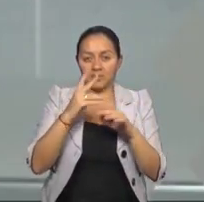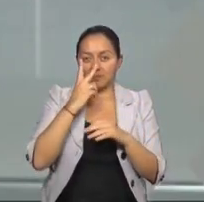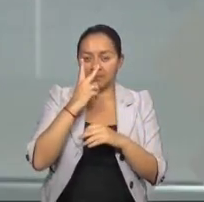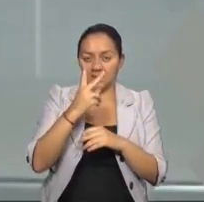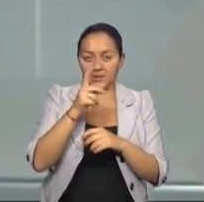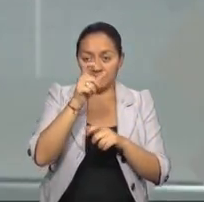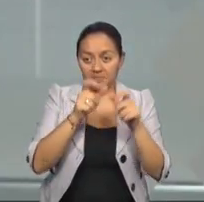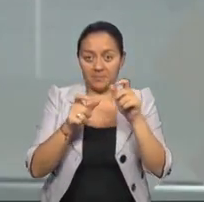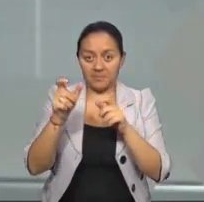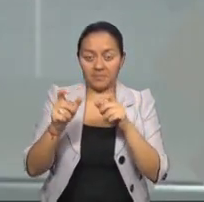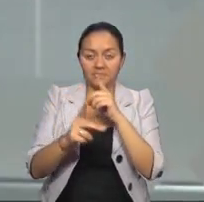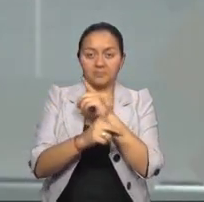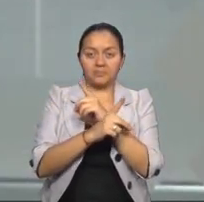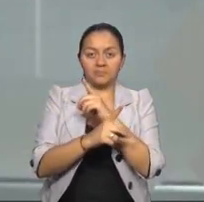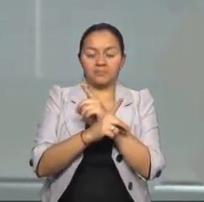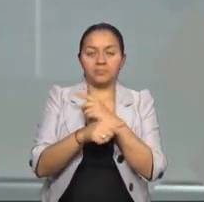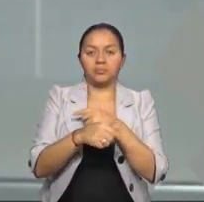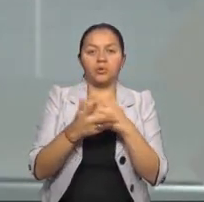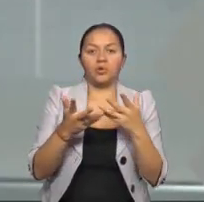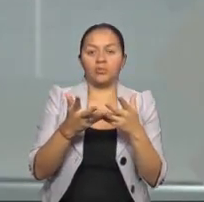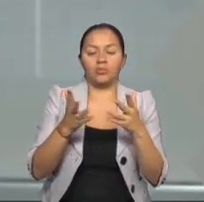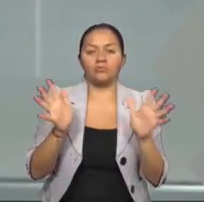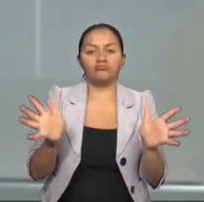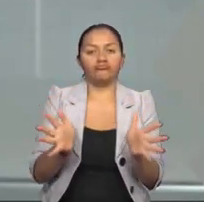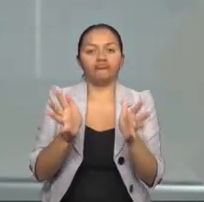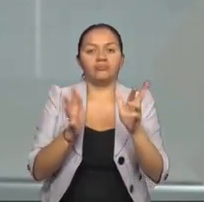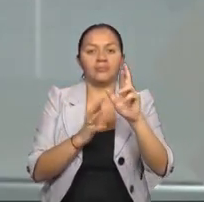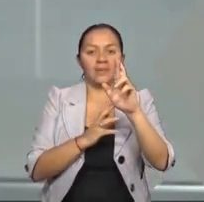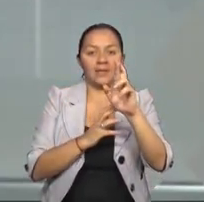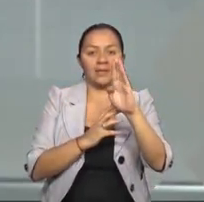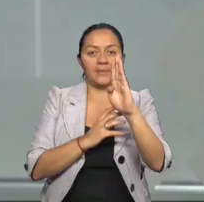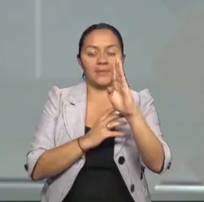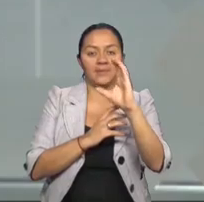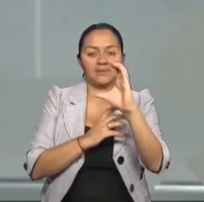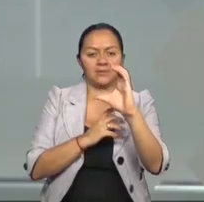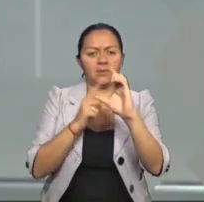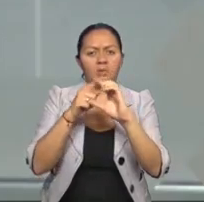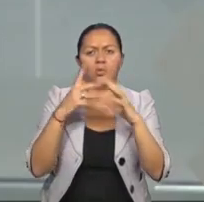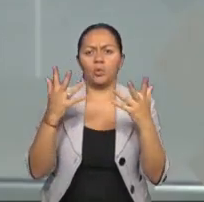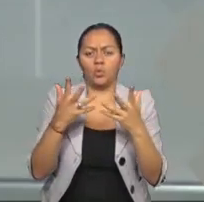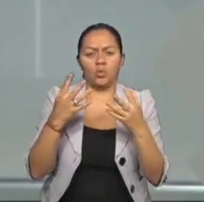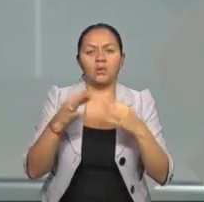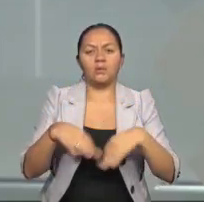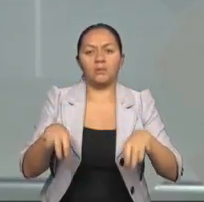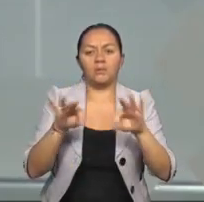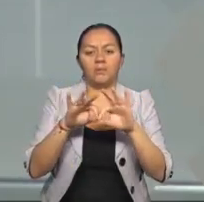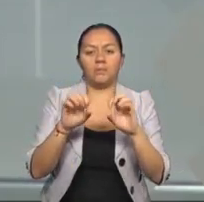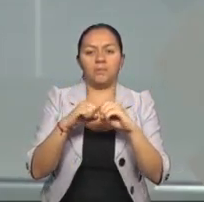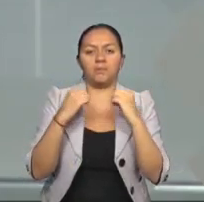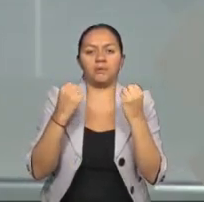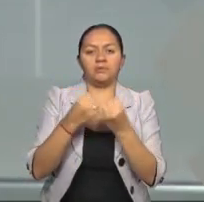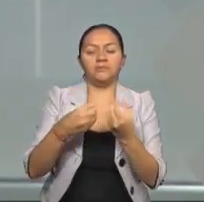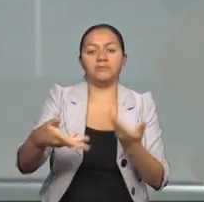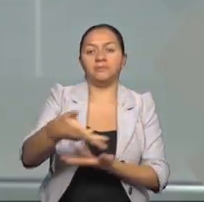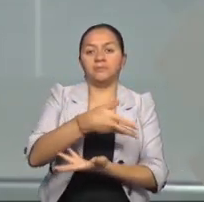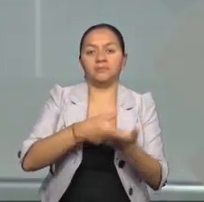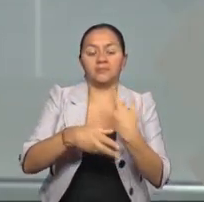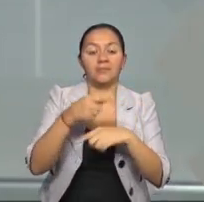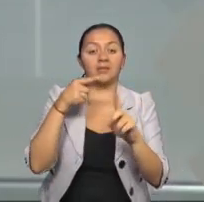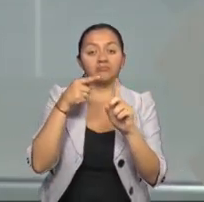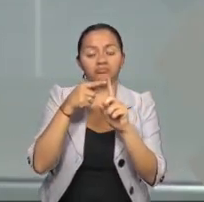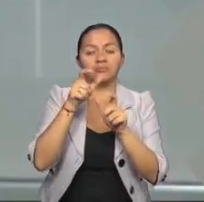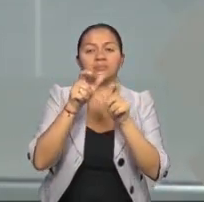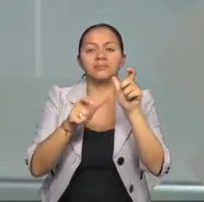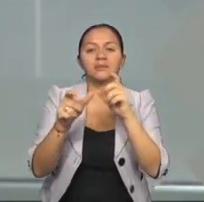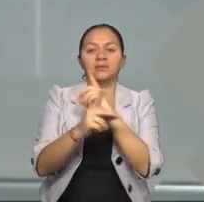va viendo que el impulso de la bbc es es algo útil para la sociedad principalmente para las personas